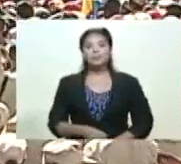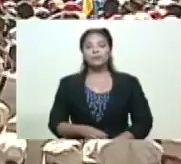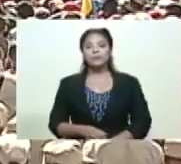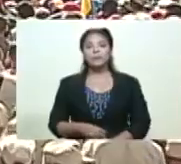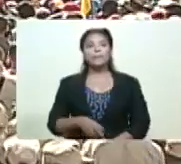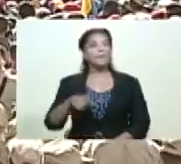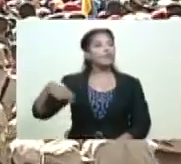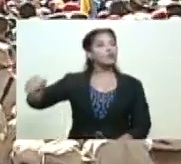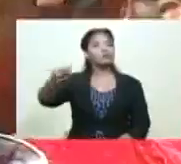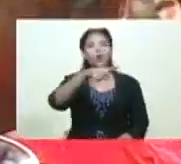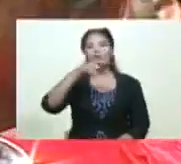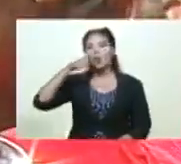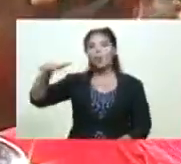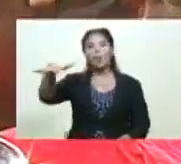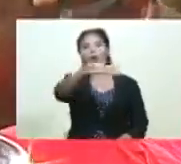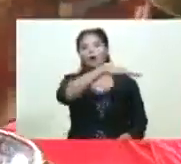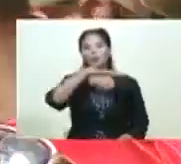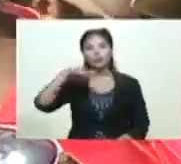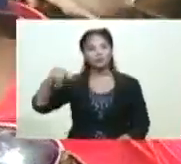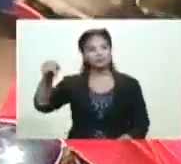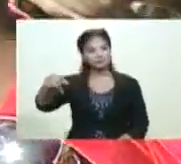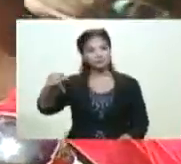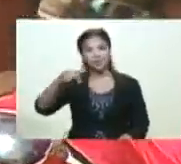que nuestro pueblo entero